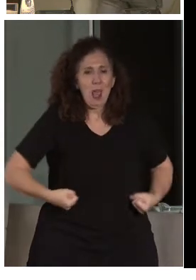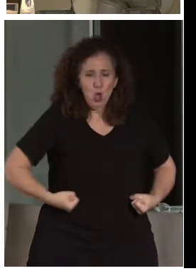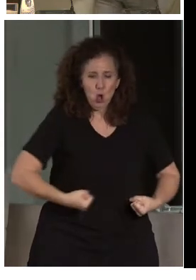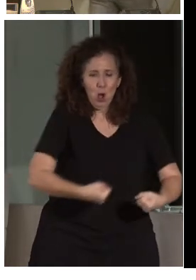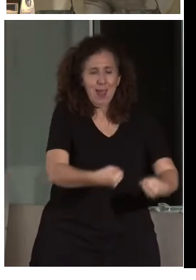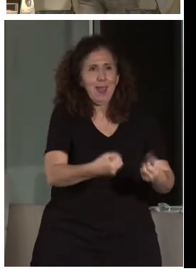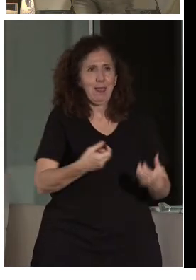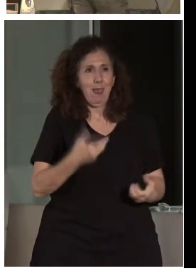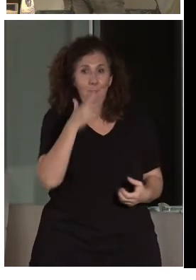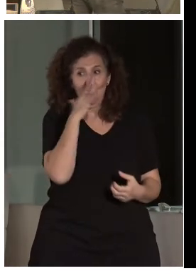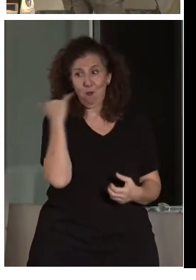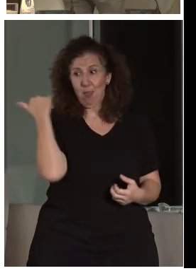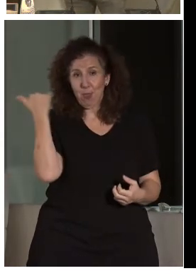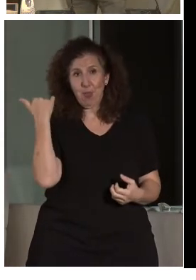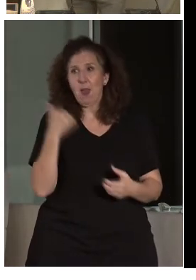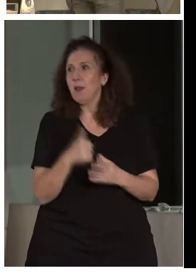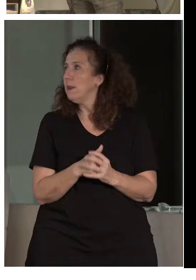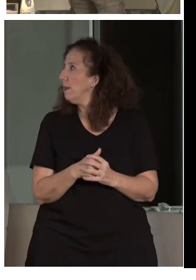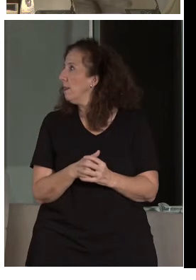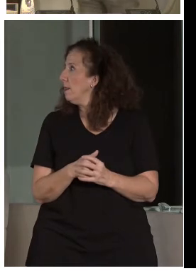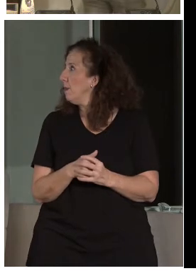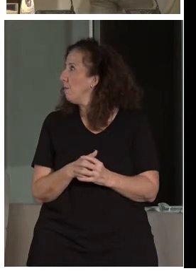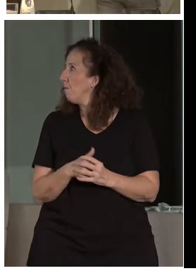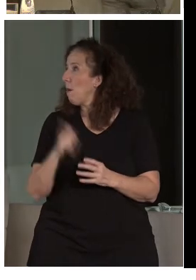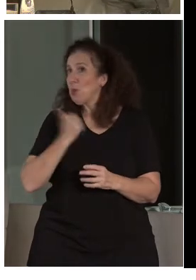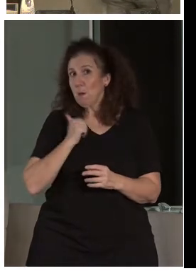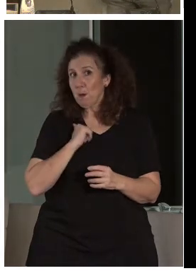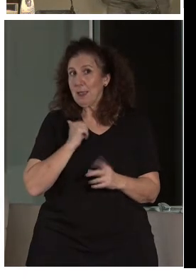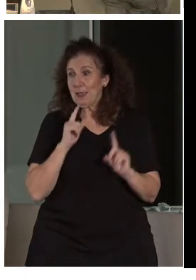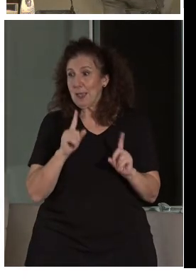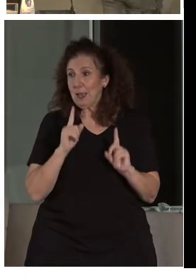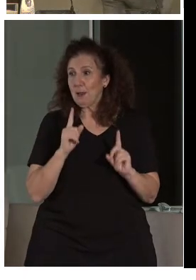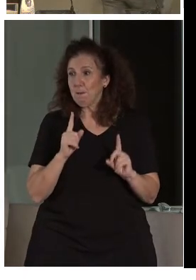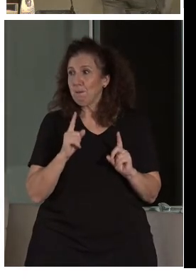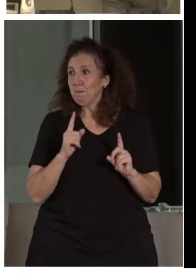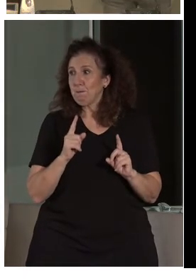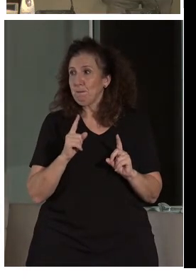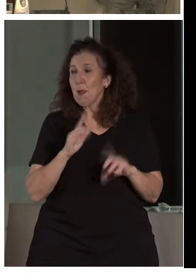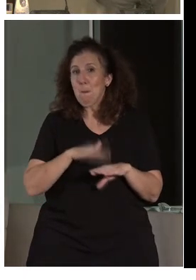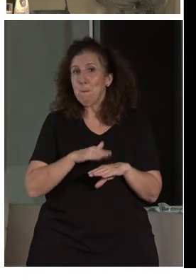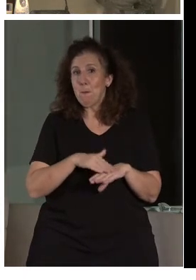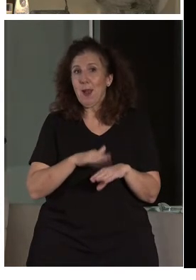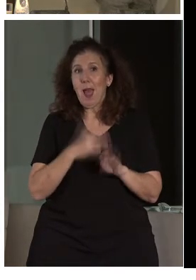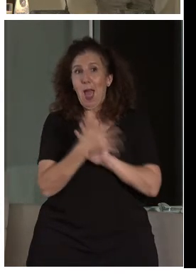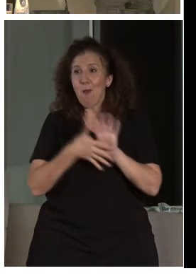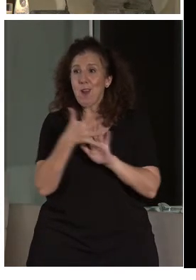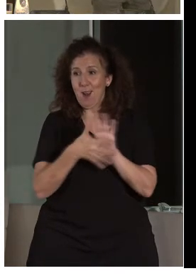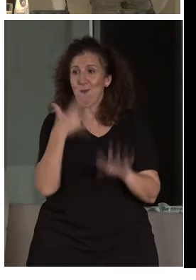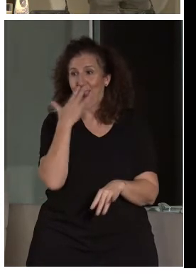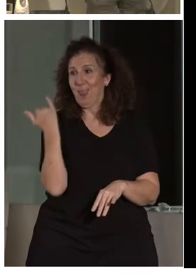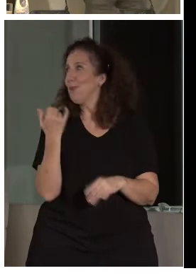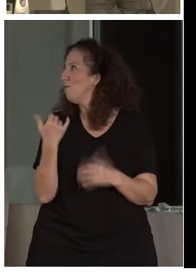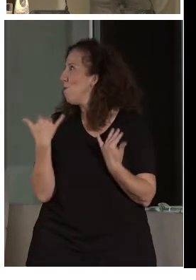es una maratón que hay en Francia. Aquí sí que aprovecho, ¿no? Vamos a aprovechar un poquito para... Vive la France.